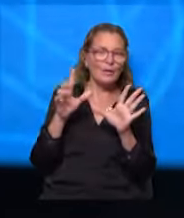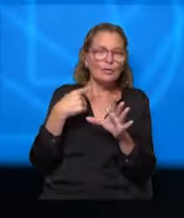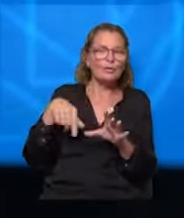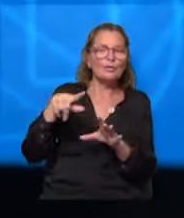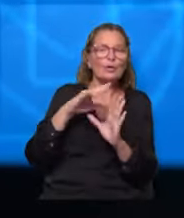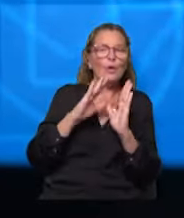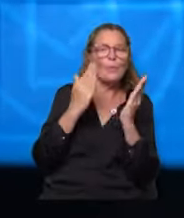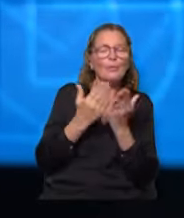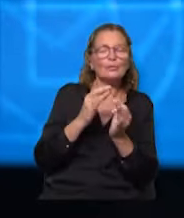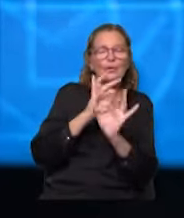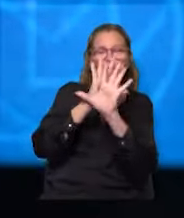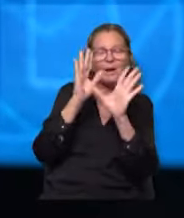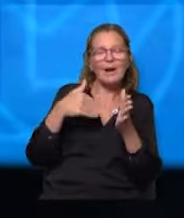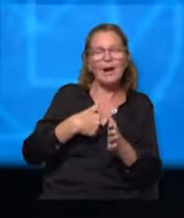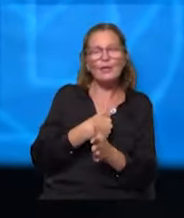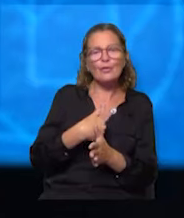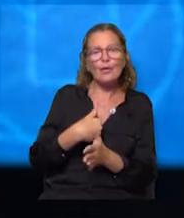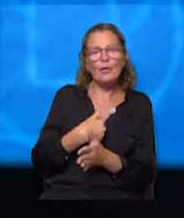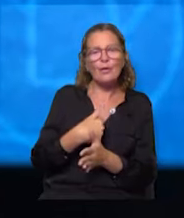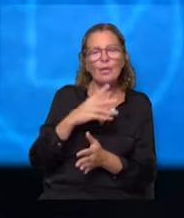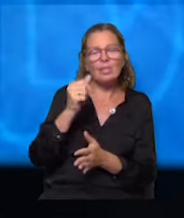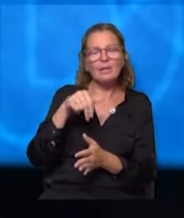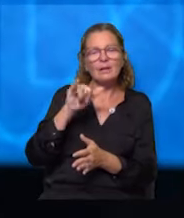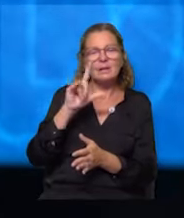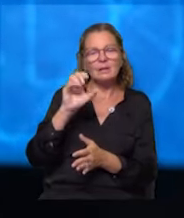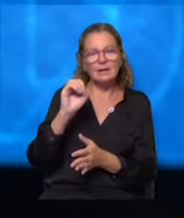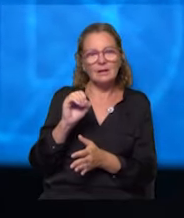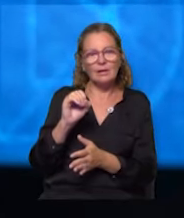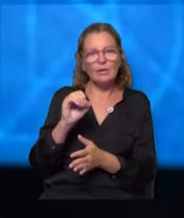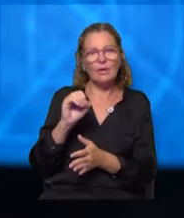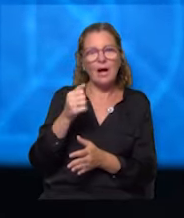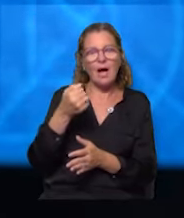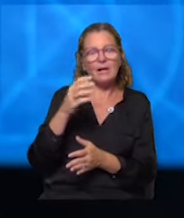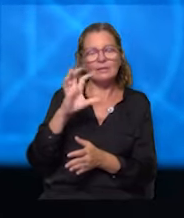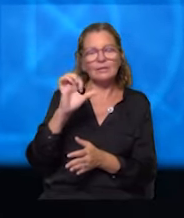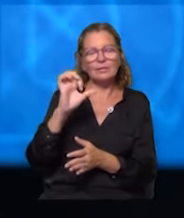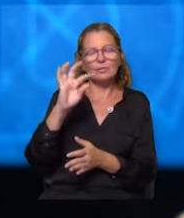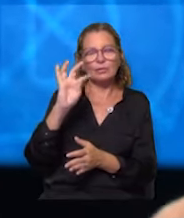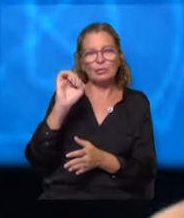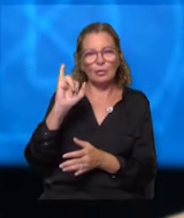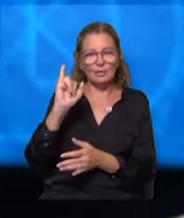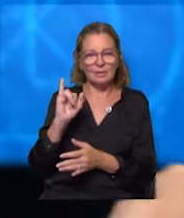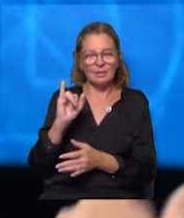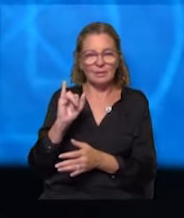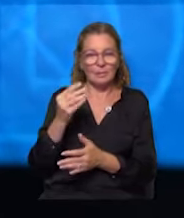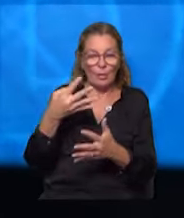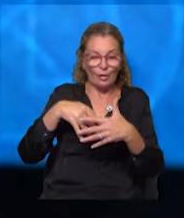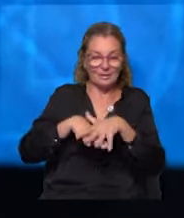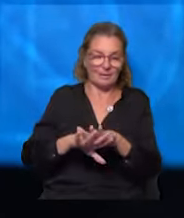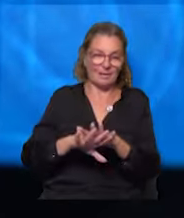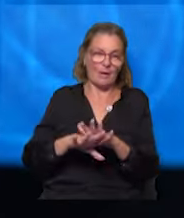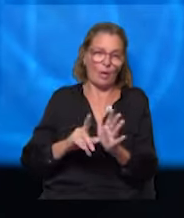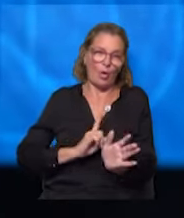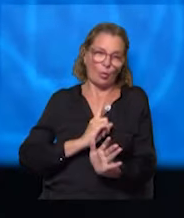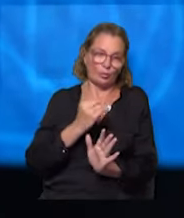tiene claro qué rol jugó Danilo y el astor ismo que que tuvimos el privilegio de integrar